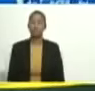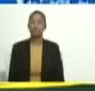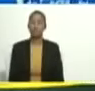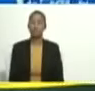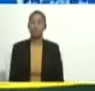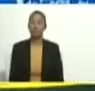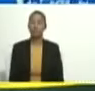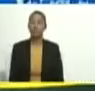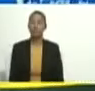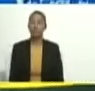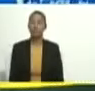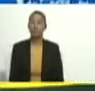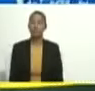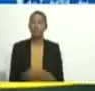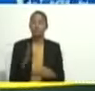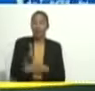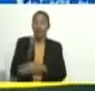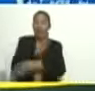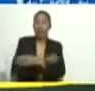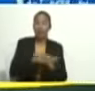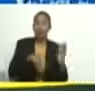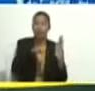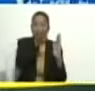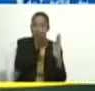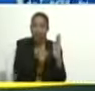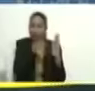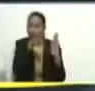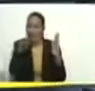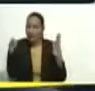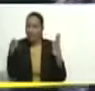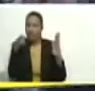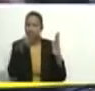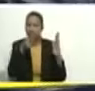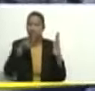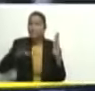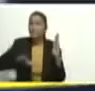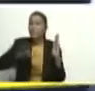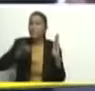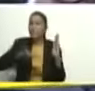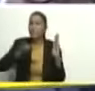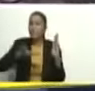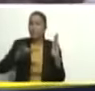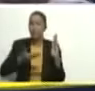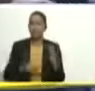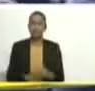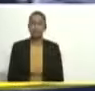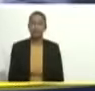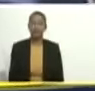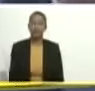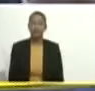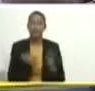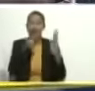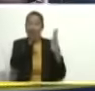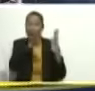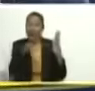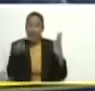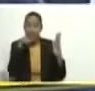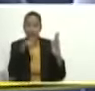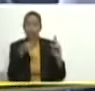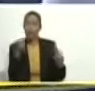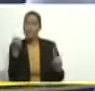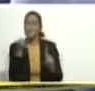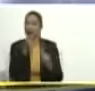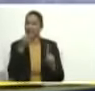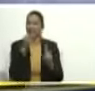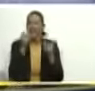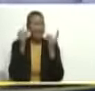en la agenda de prioridades va a tener un impacto inmediato